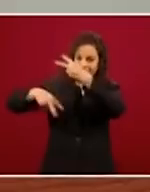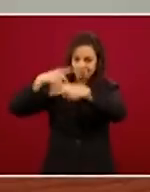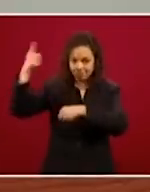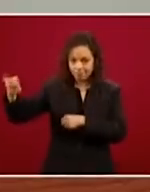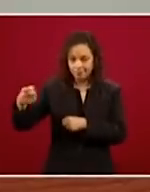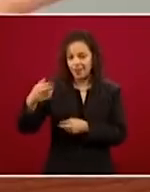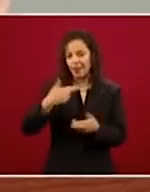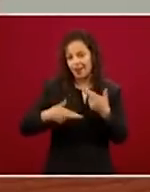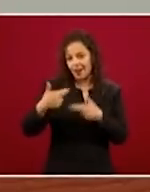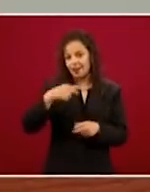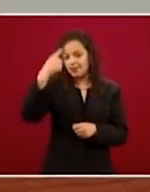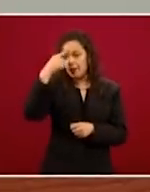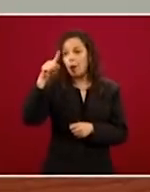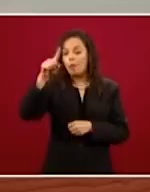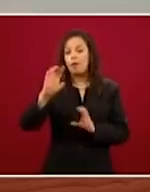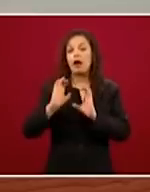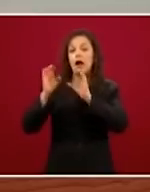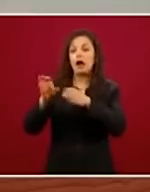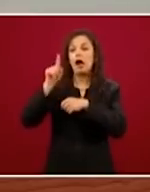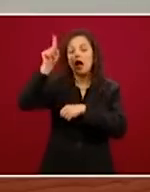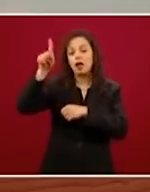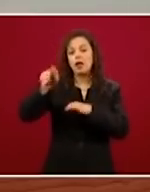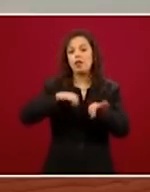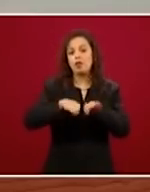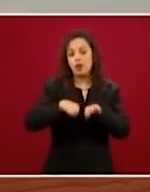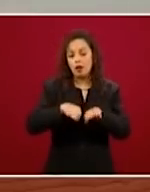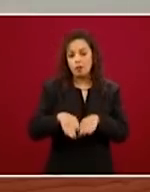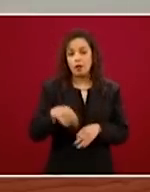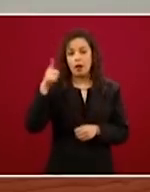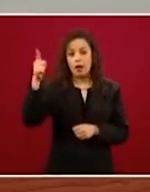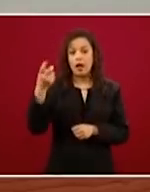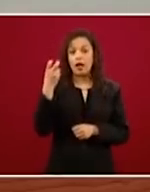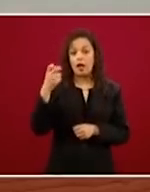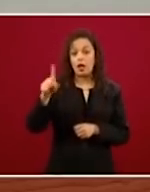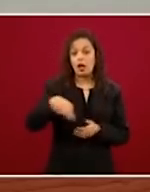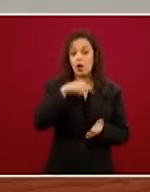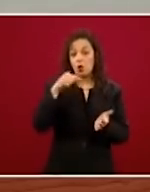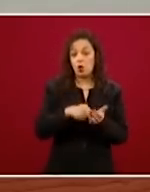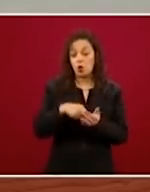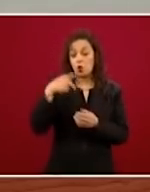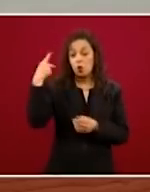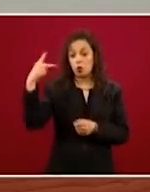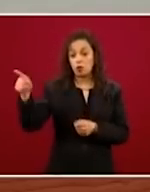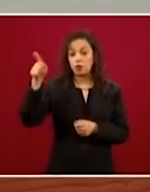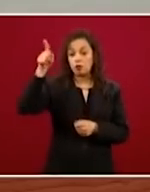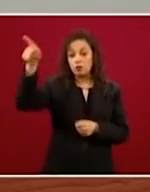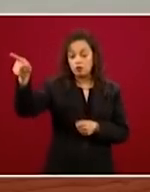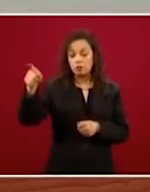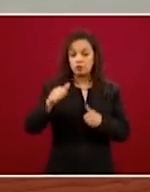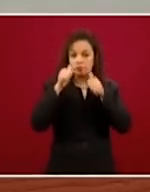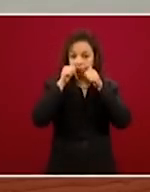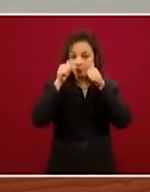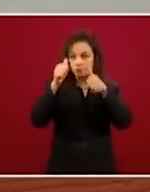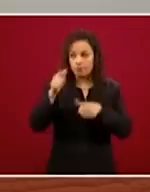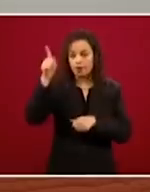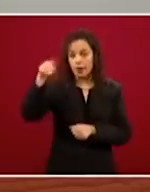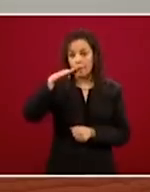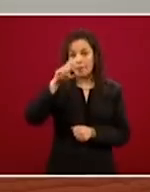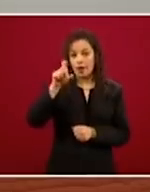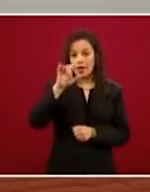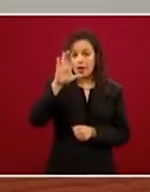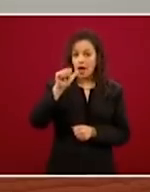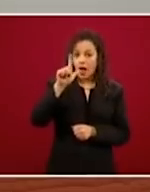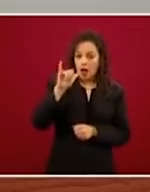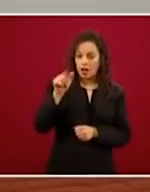luís río colorado eso se atiende en la delegación del estado vecino de exacto atiende en mexicalli no en en